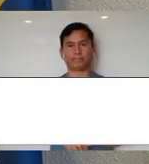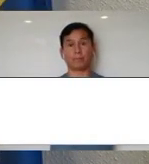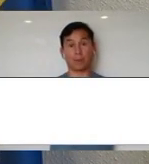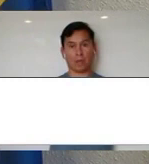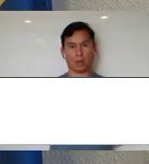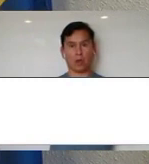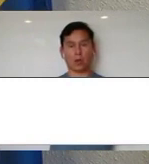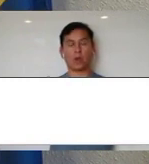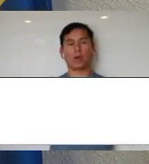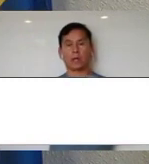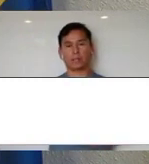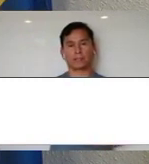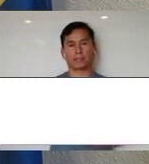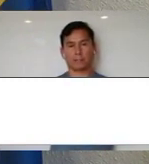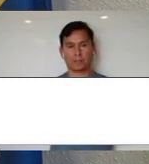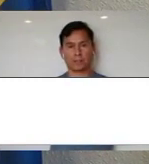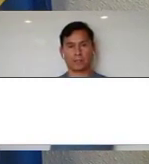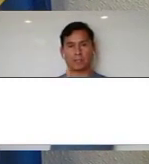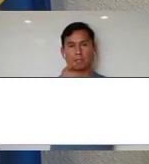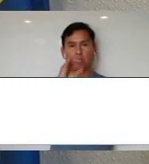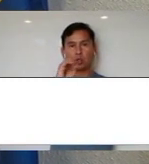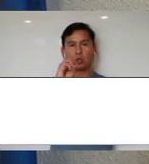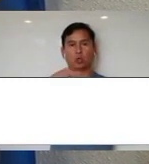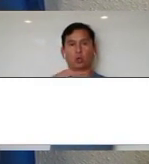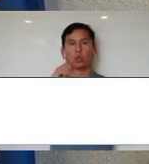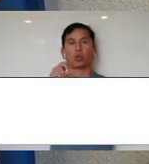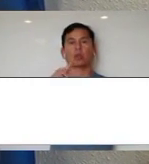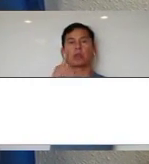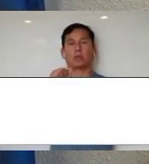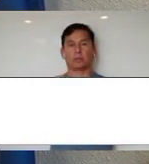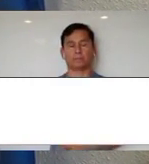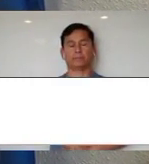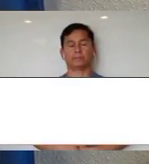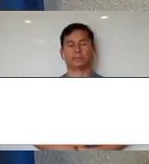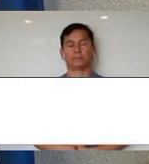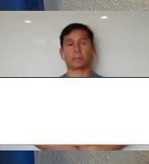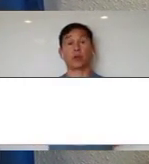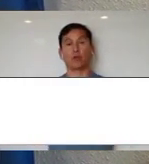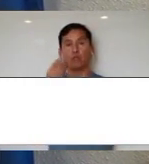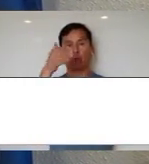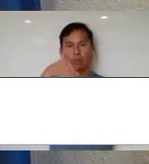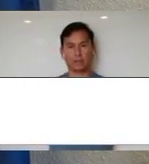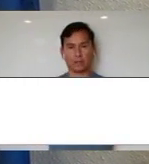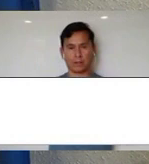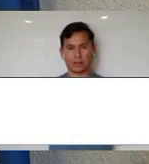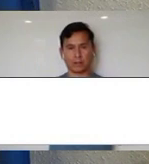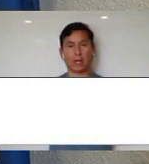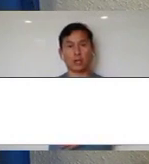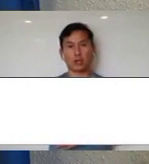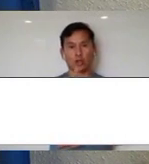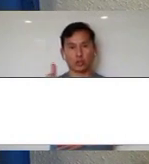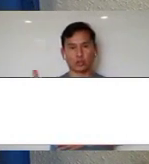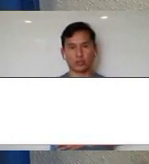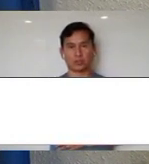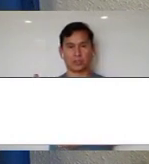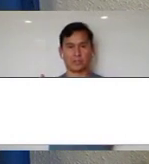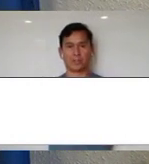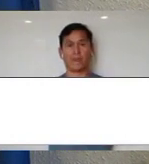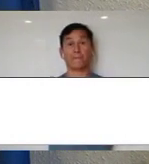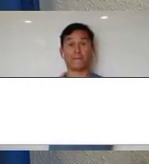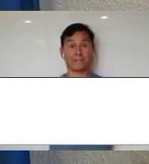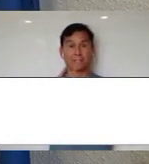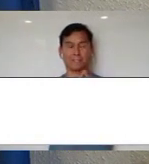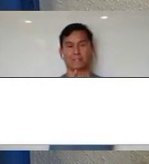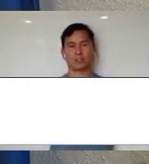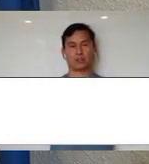Dejamos con ustedes a nuestro intendente regional, Gioconda Navarrete Arratia. Muy buenas tardes a todos nuestros